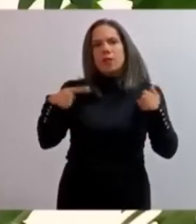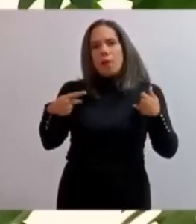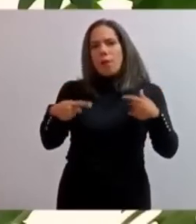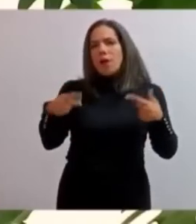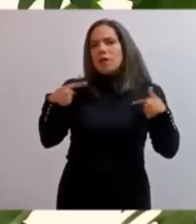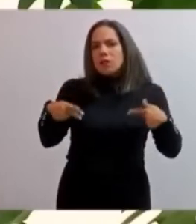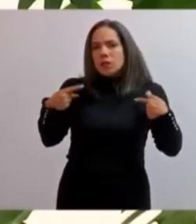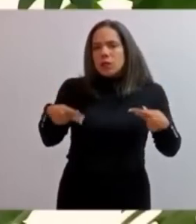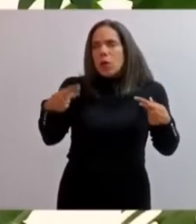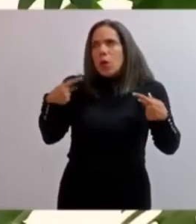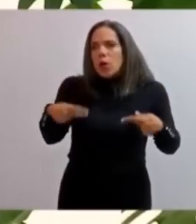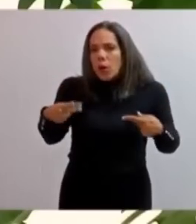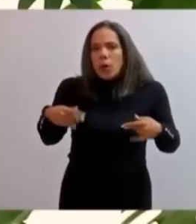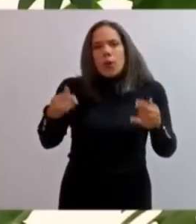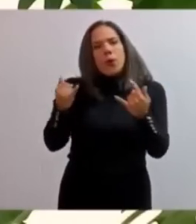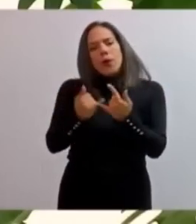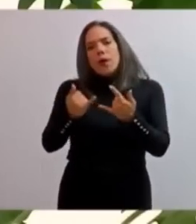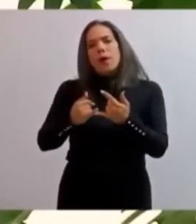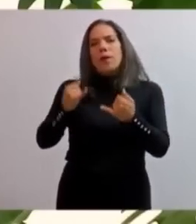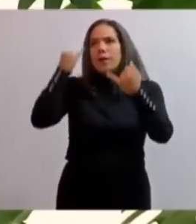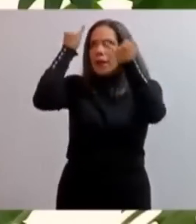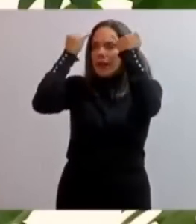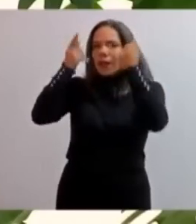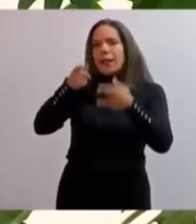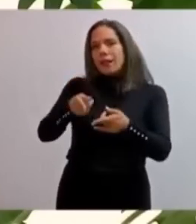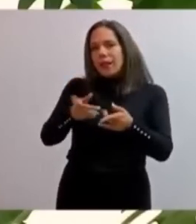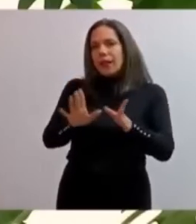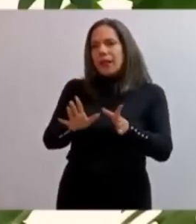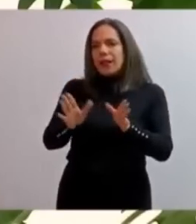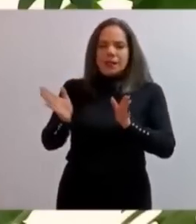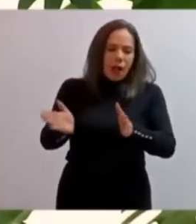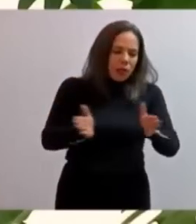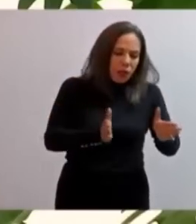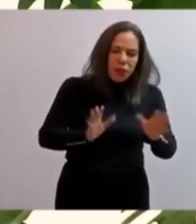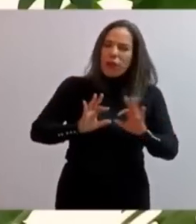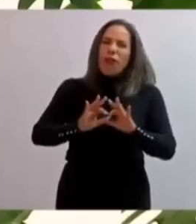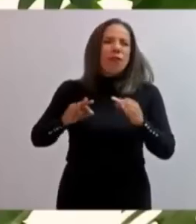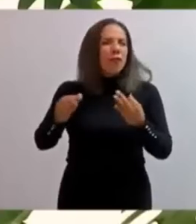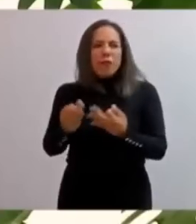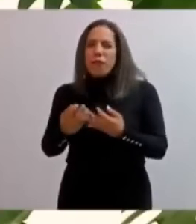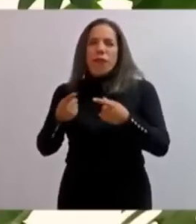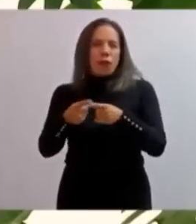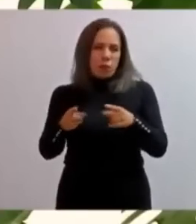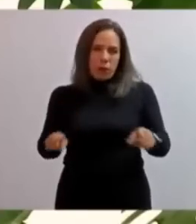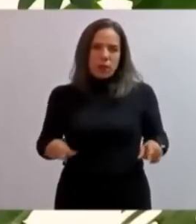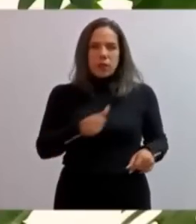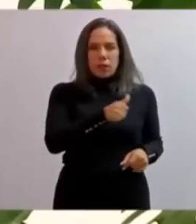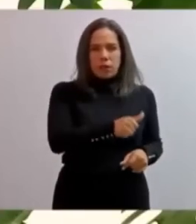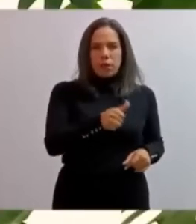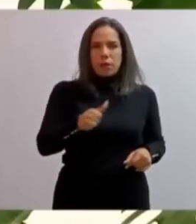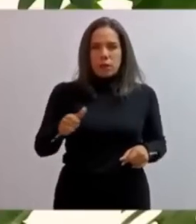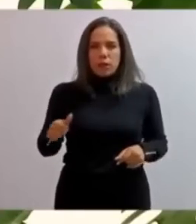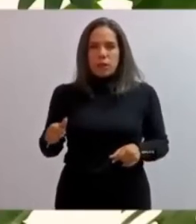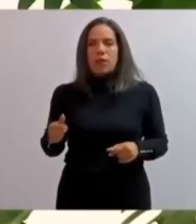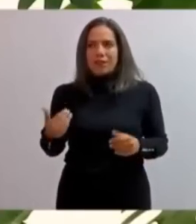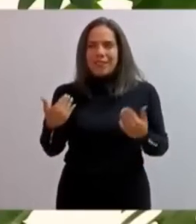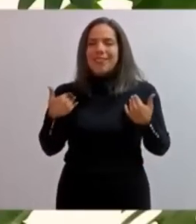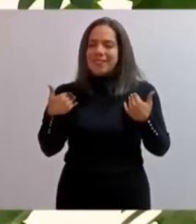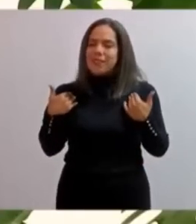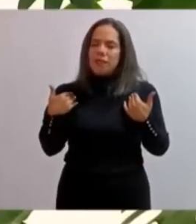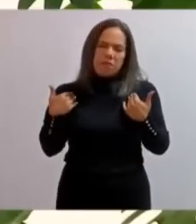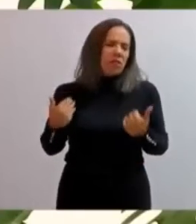explicar la educación, un campo formativo, los procesos de desarrollo del aprendizaje, etcétera.